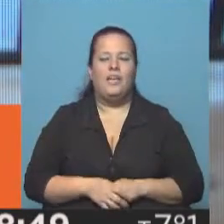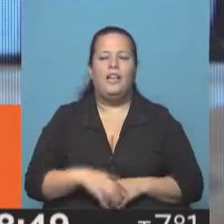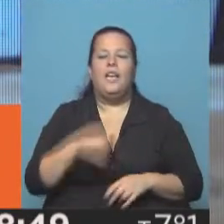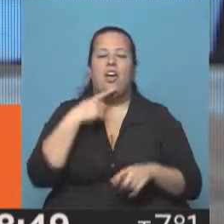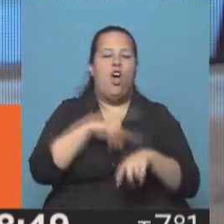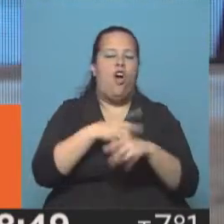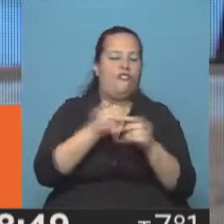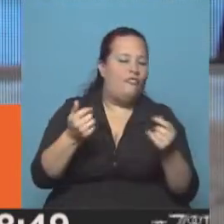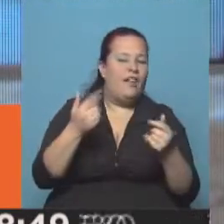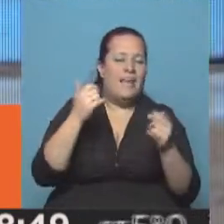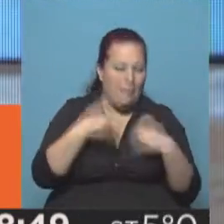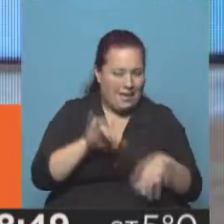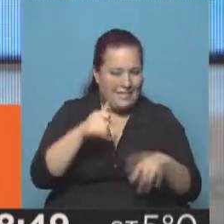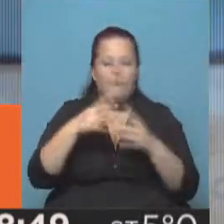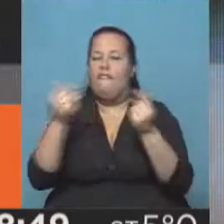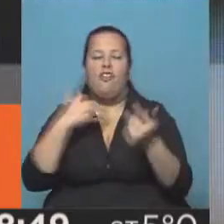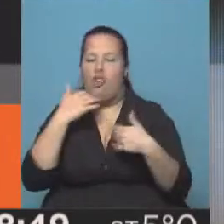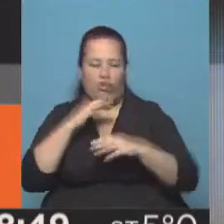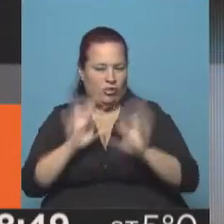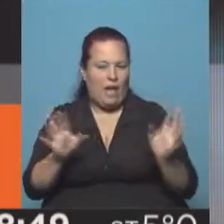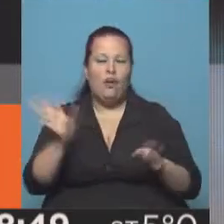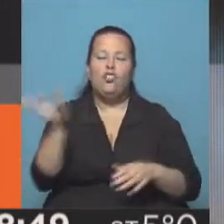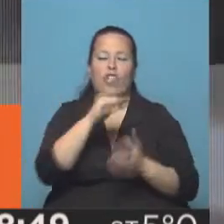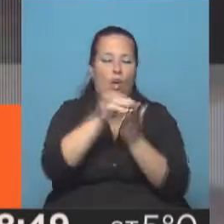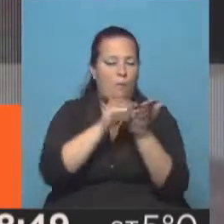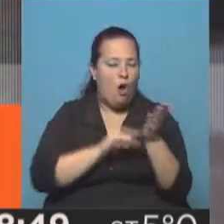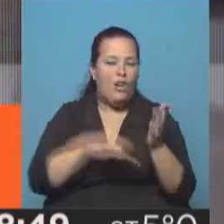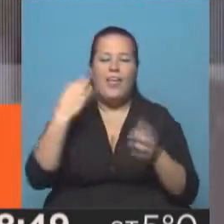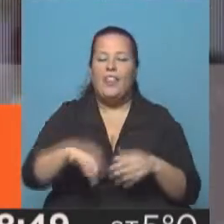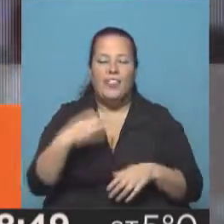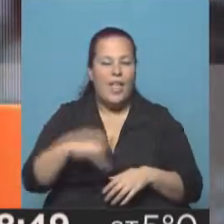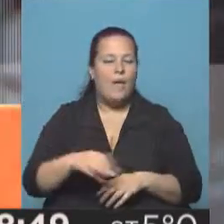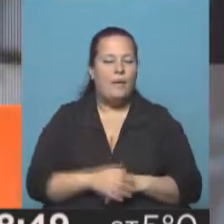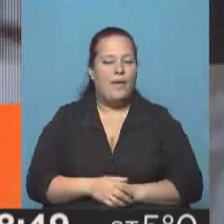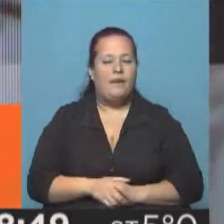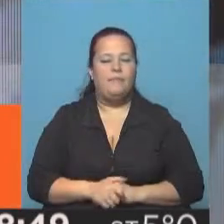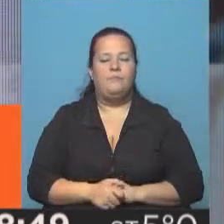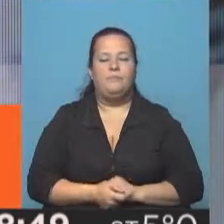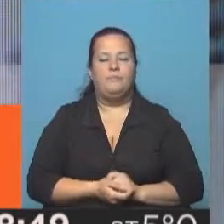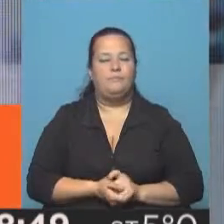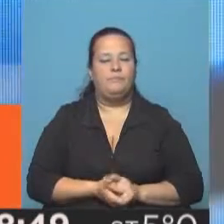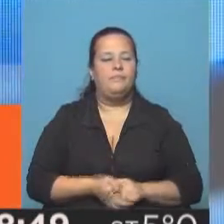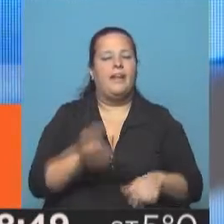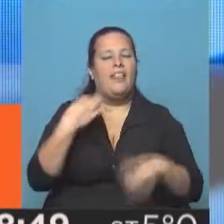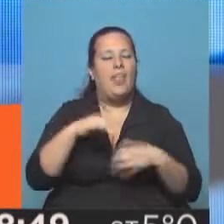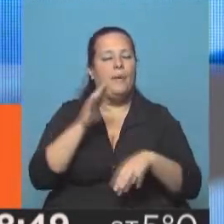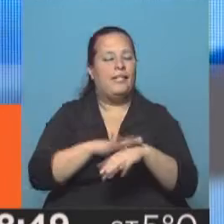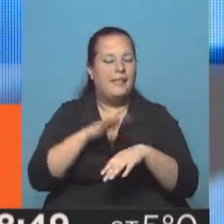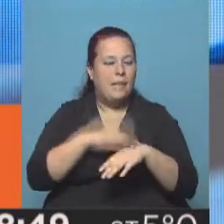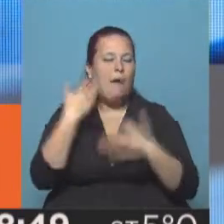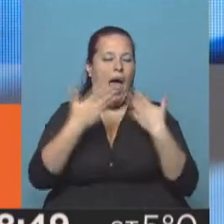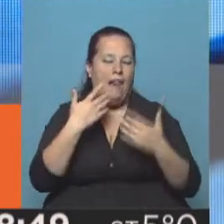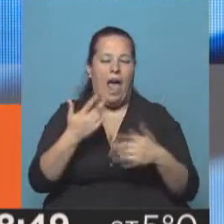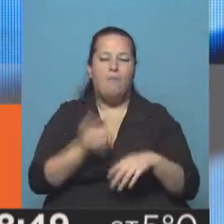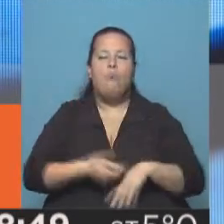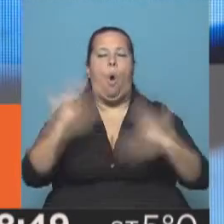de comienzo no tiene una finalización o sea todos los anotados tienen que tener el tiempo como para hablar no es